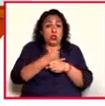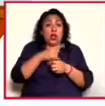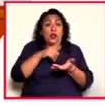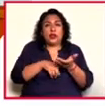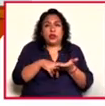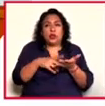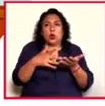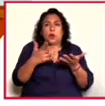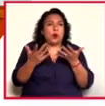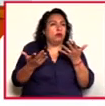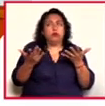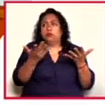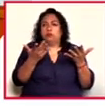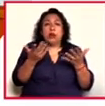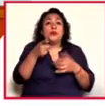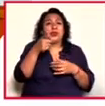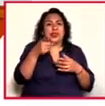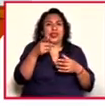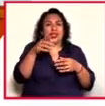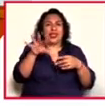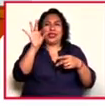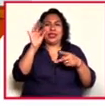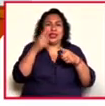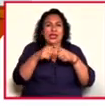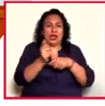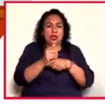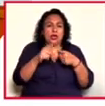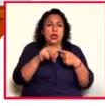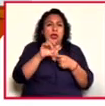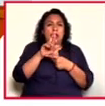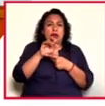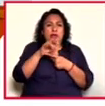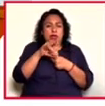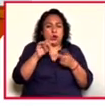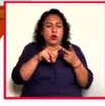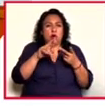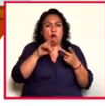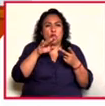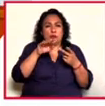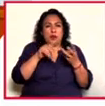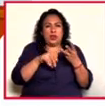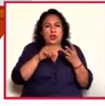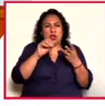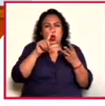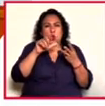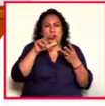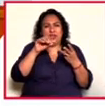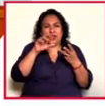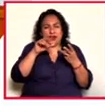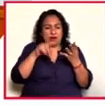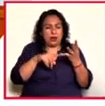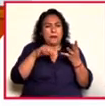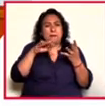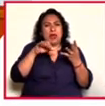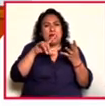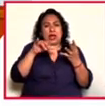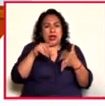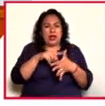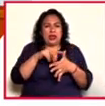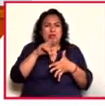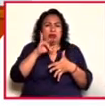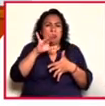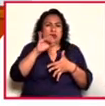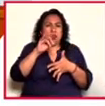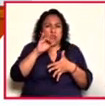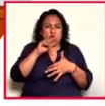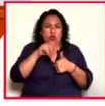atrapados. El elenco está conformado por Enrique Arriola, Romina Cocho, Olinda Larralde, Mahalat Sánchez, Ricardo Rodríguez